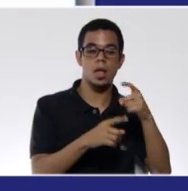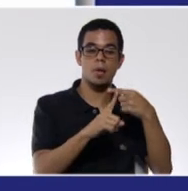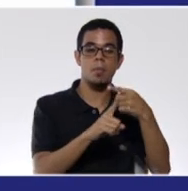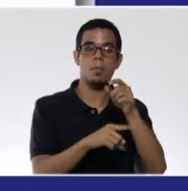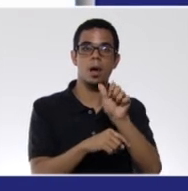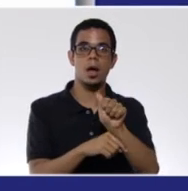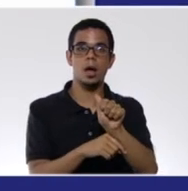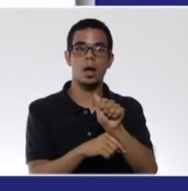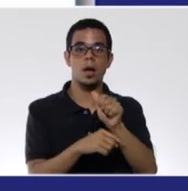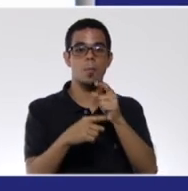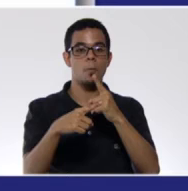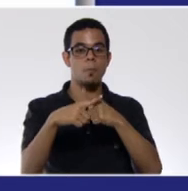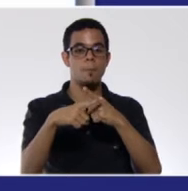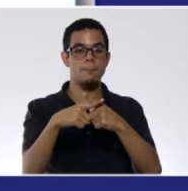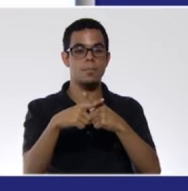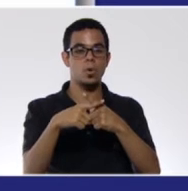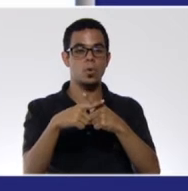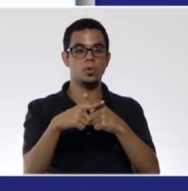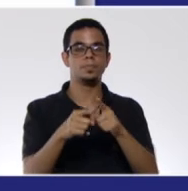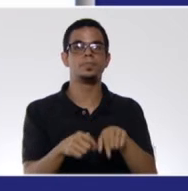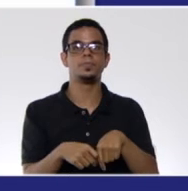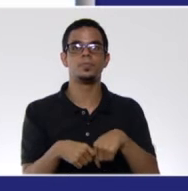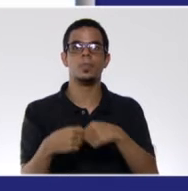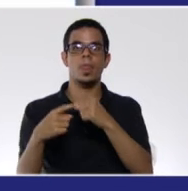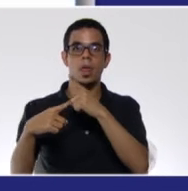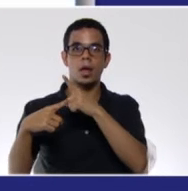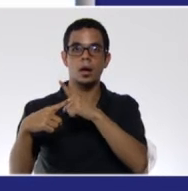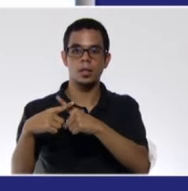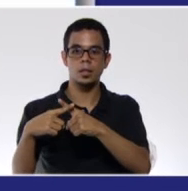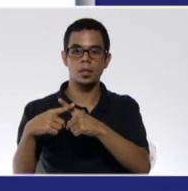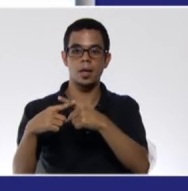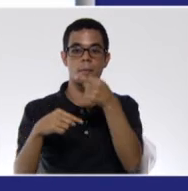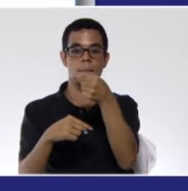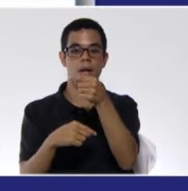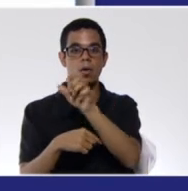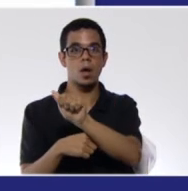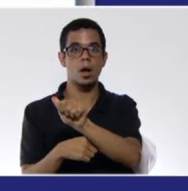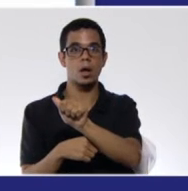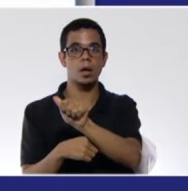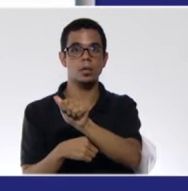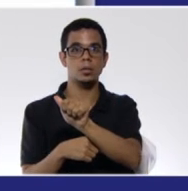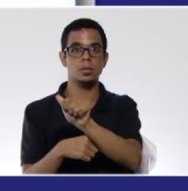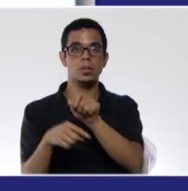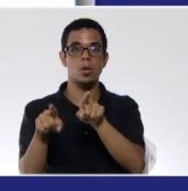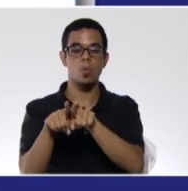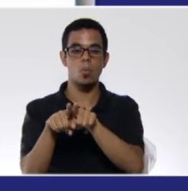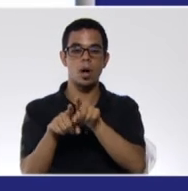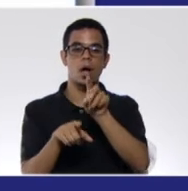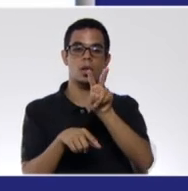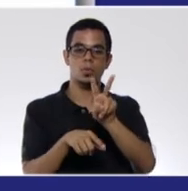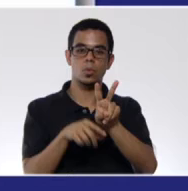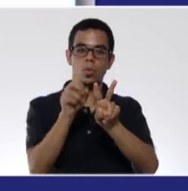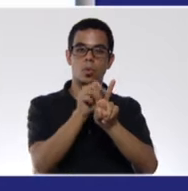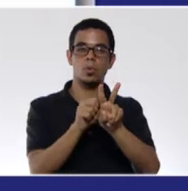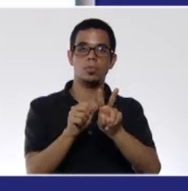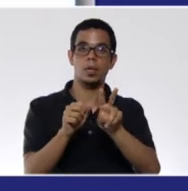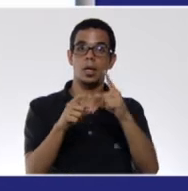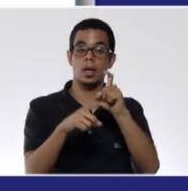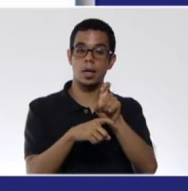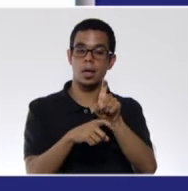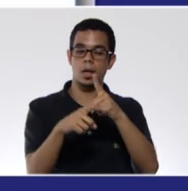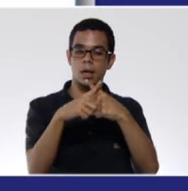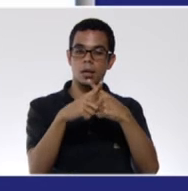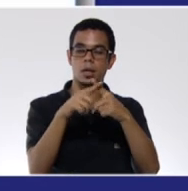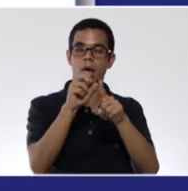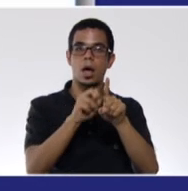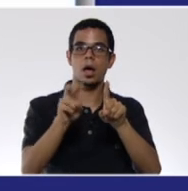a multiplicado por el factor x menos a es igual a x al cuadrado menos a al cuadrado.